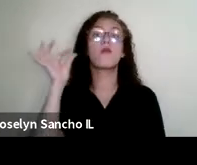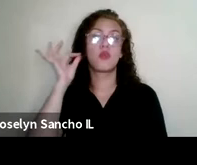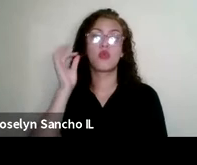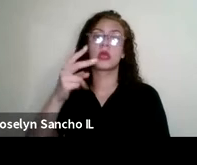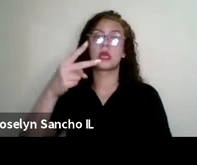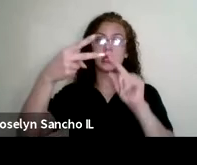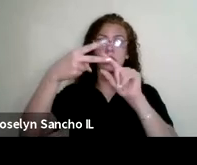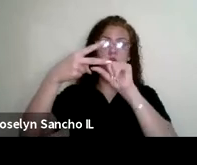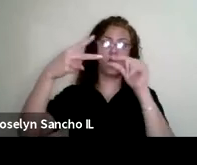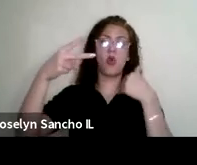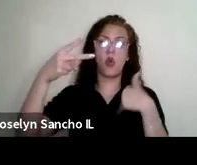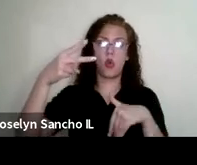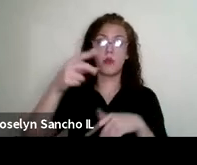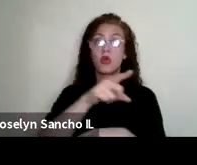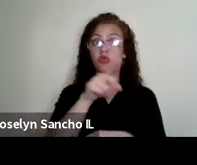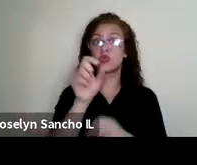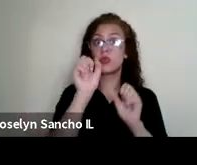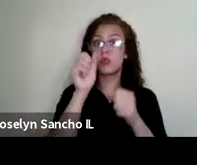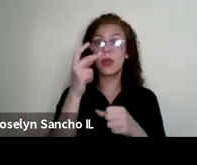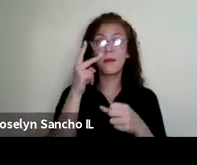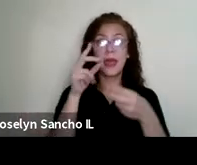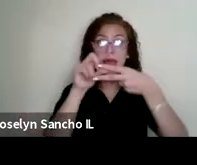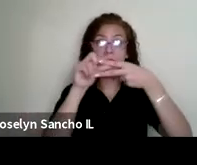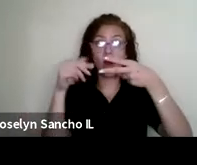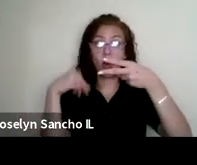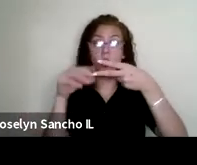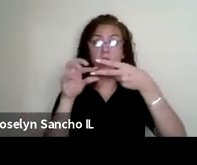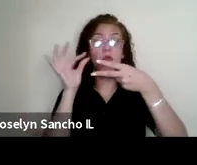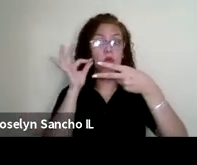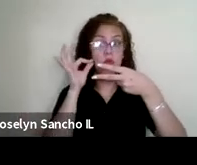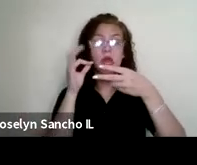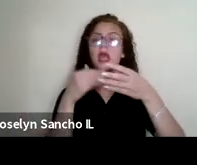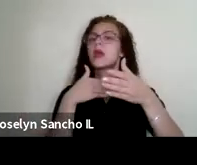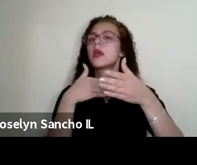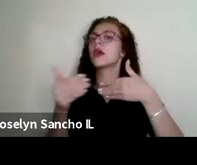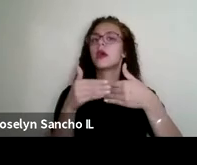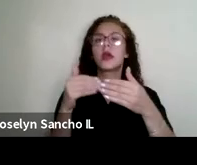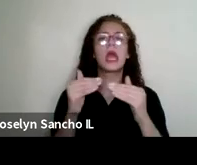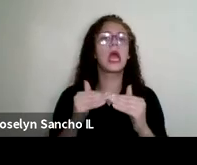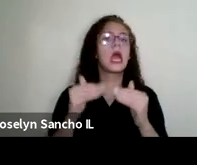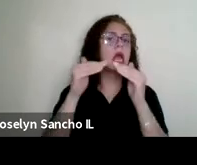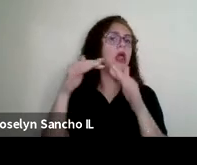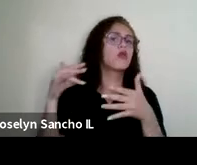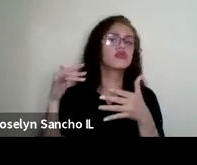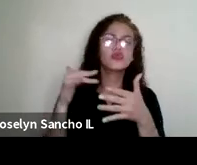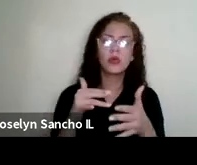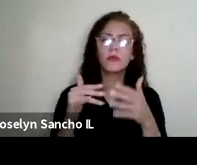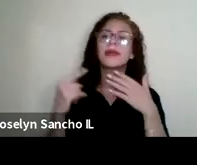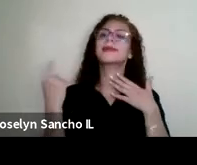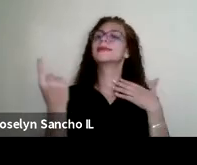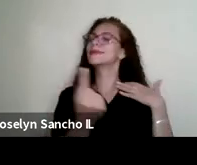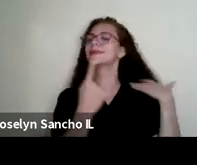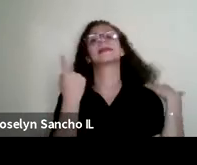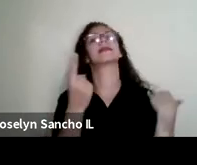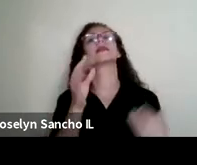los varones. Y ustedes pueden ver que independientemente del grado de estudio, siempre